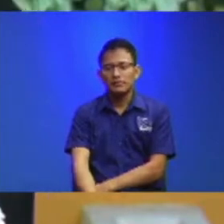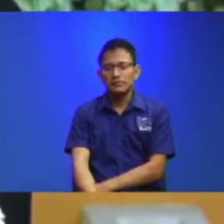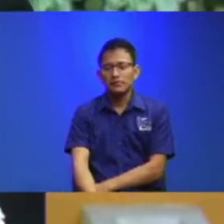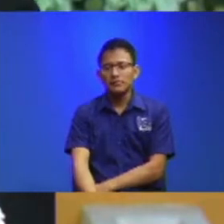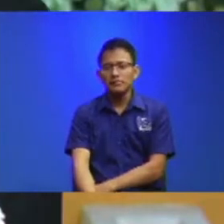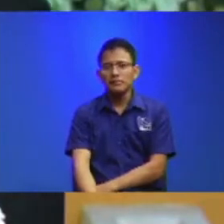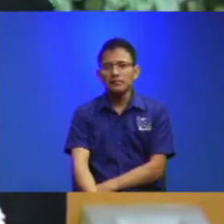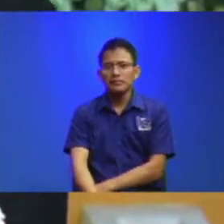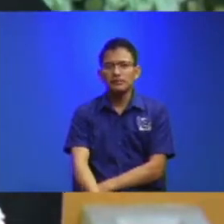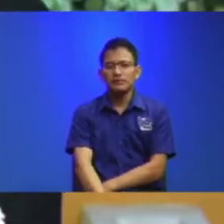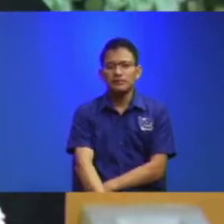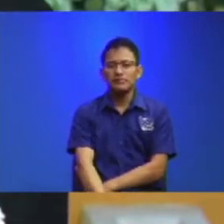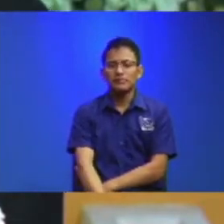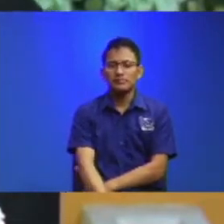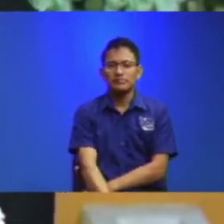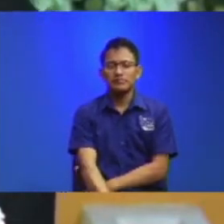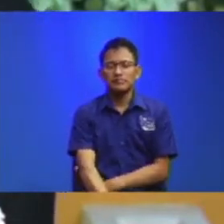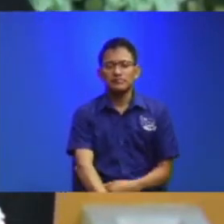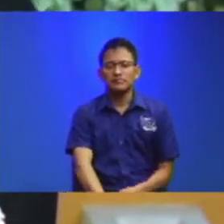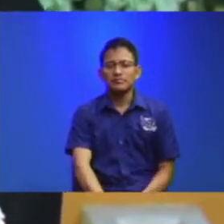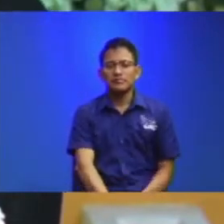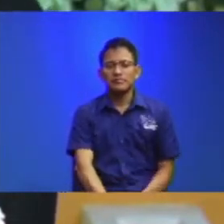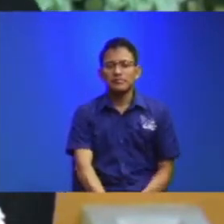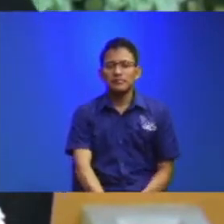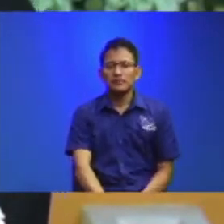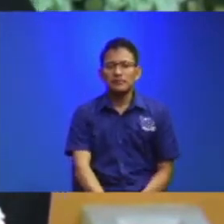si esos ya son enemigos, a los amigos a los que traiciona.